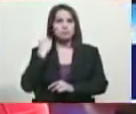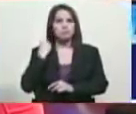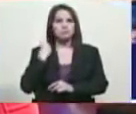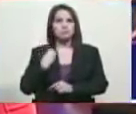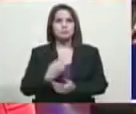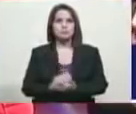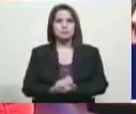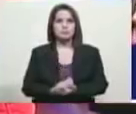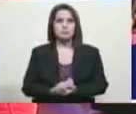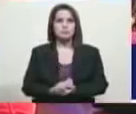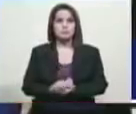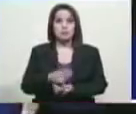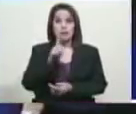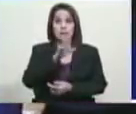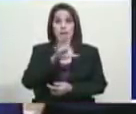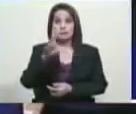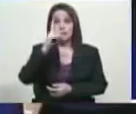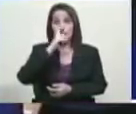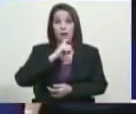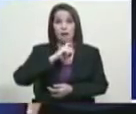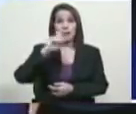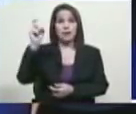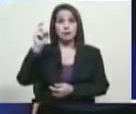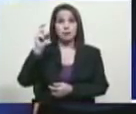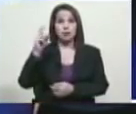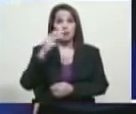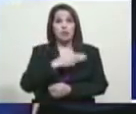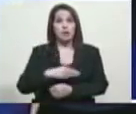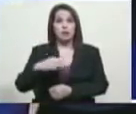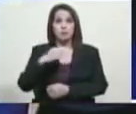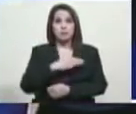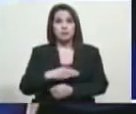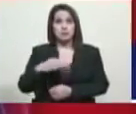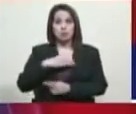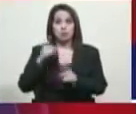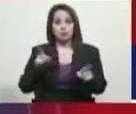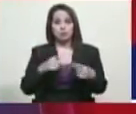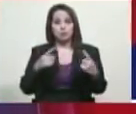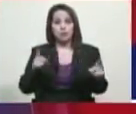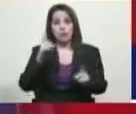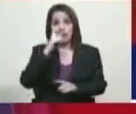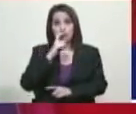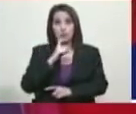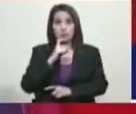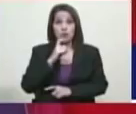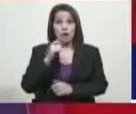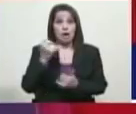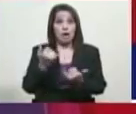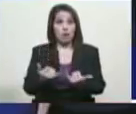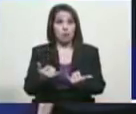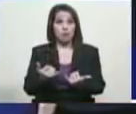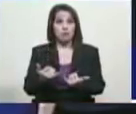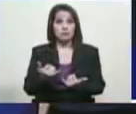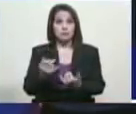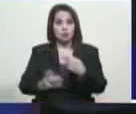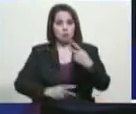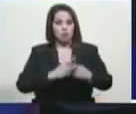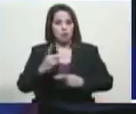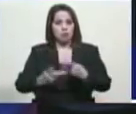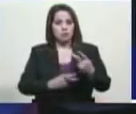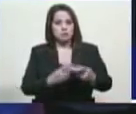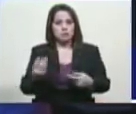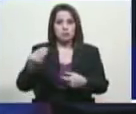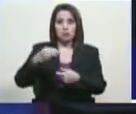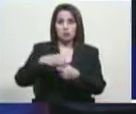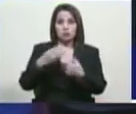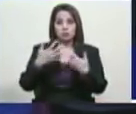Justamente 15 años está cumpliendo esta misión educativa, justamente a la vanguardia en lo que es el proceso de inclusión